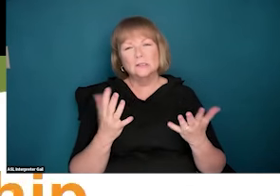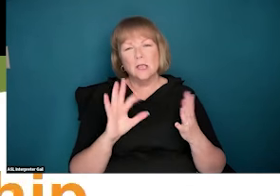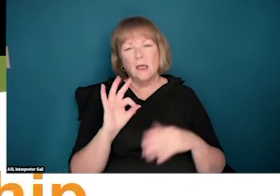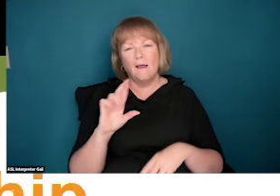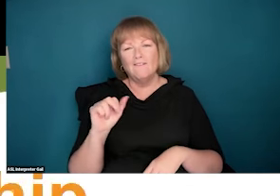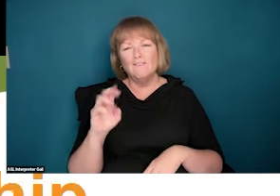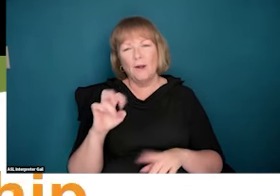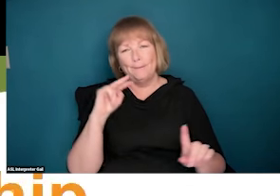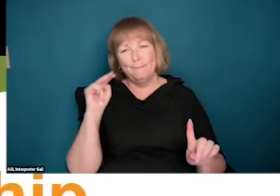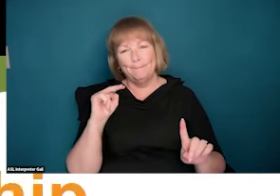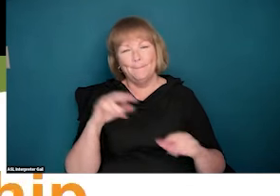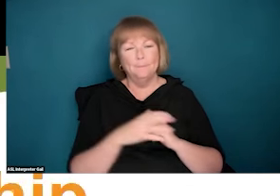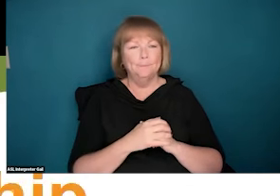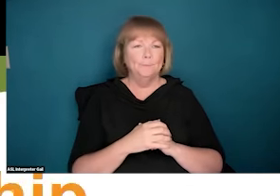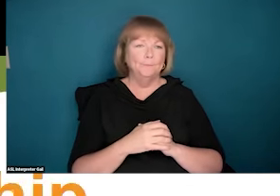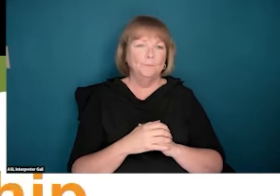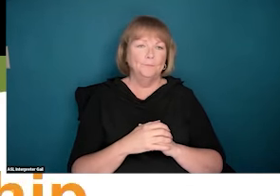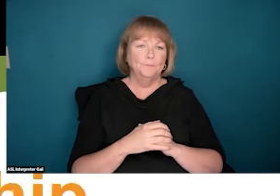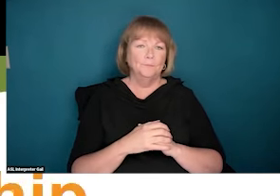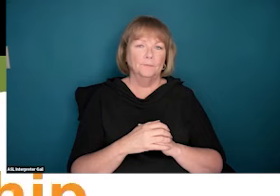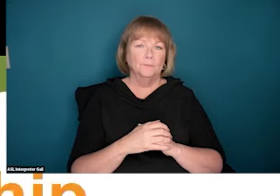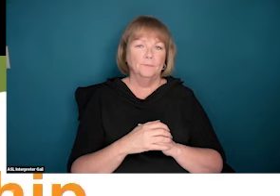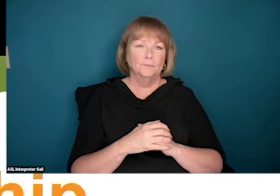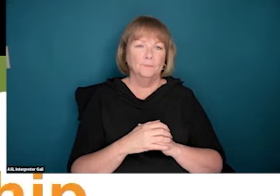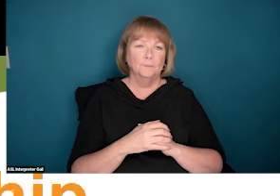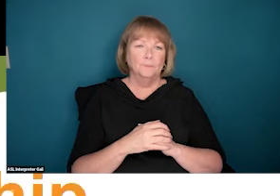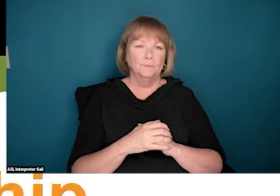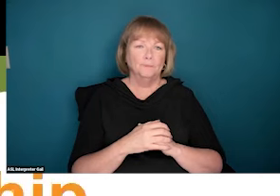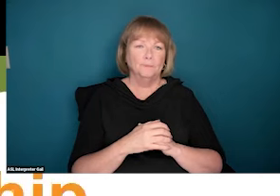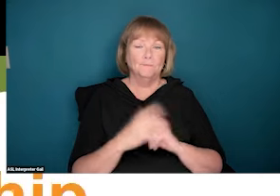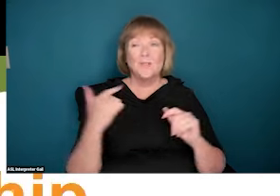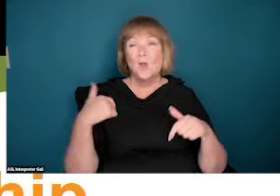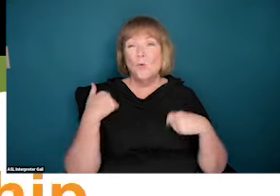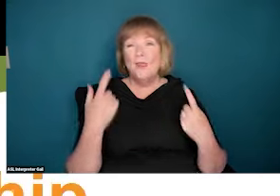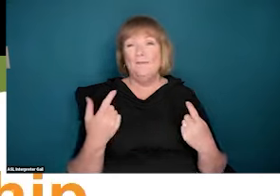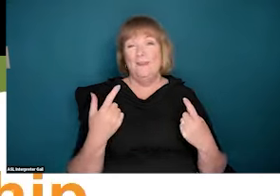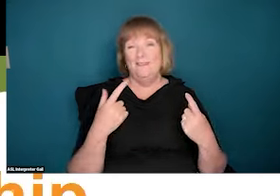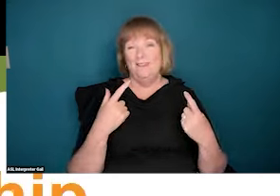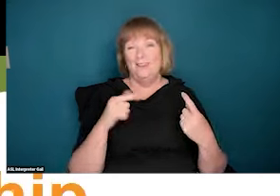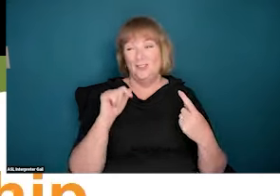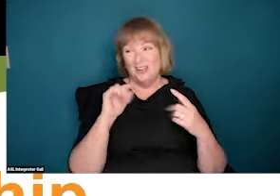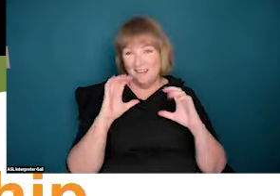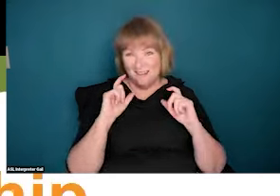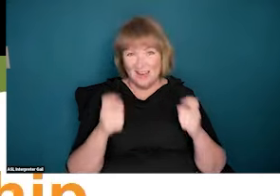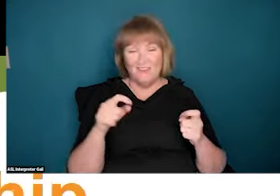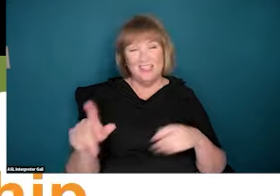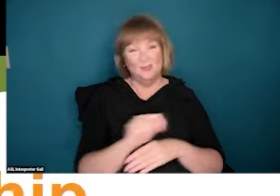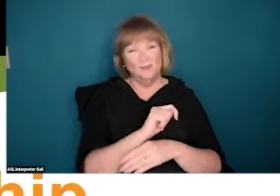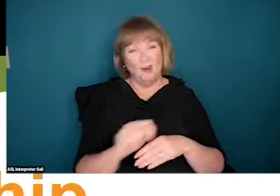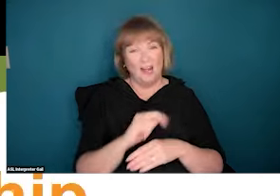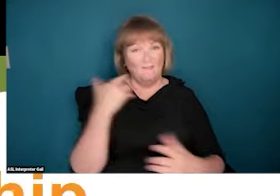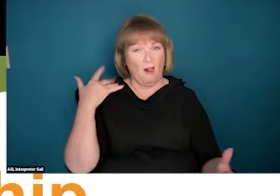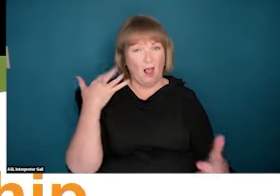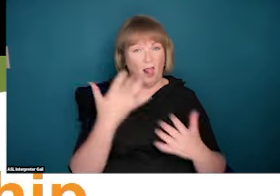que atenerse y cumplir con todos estos papeles como han sido descritos en el acuerdo. Entonces, nosotros hemos hecho